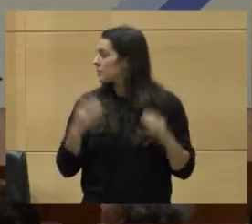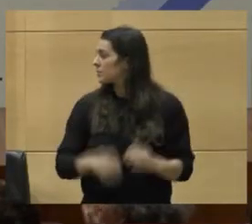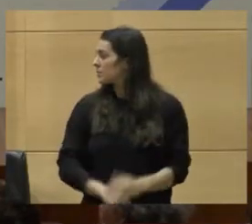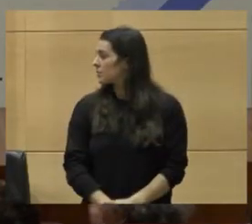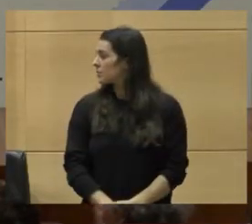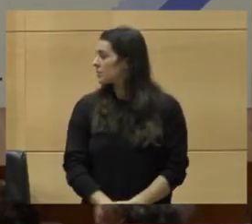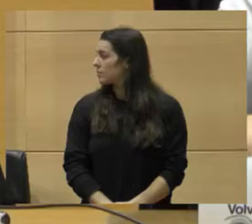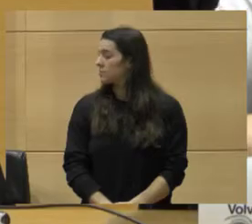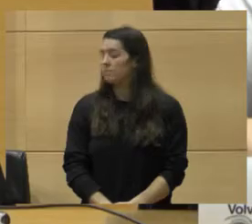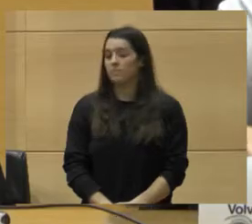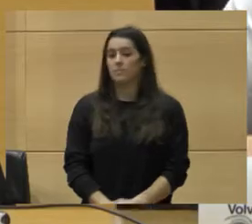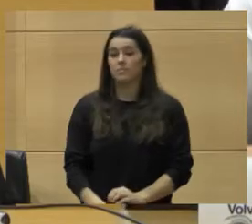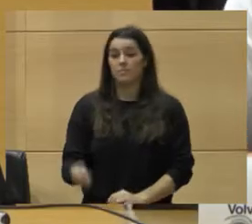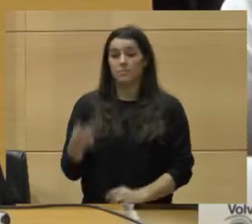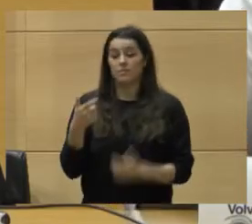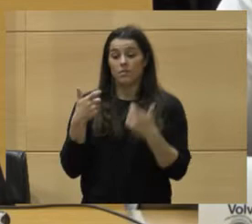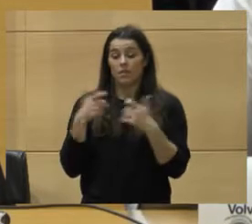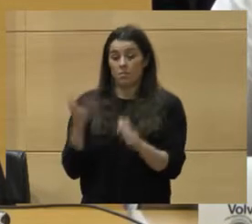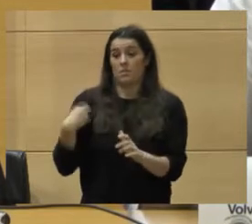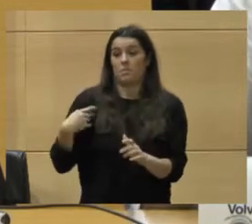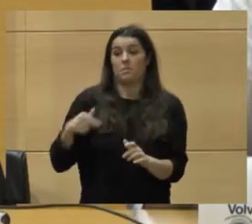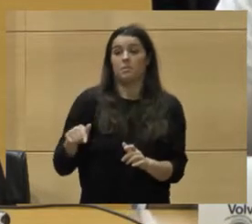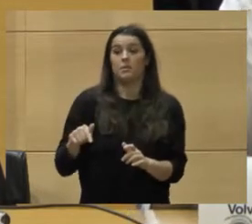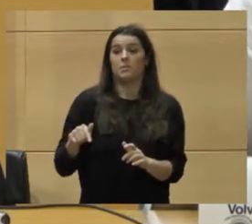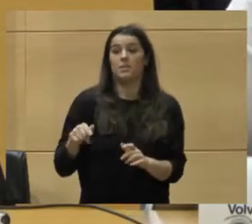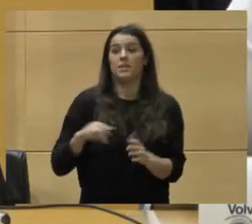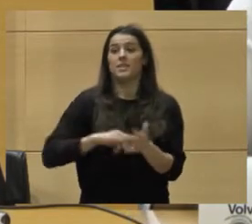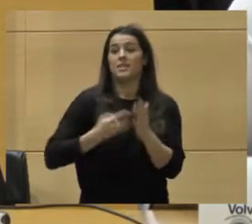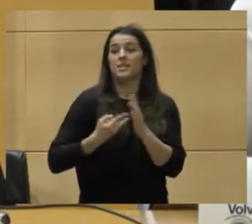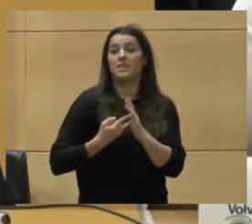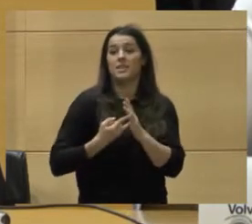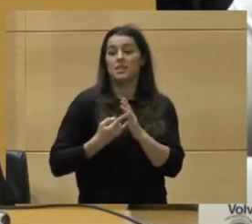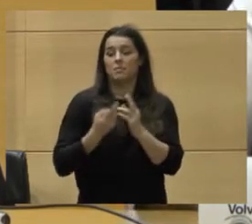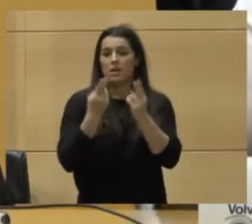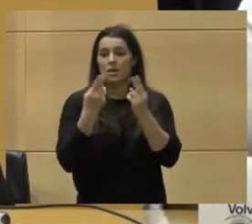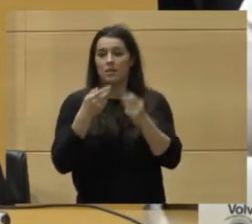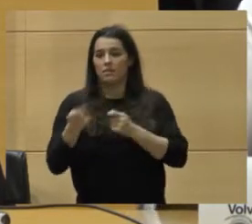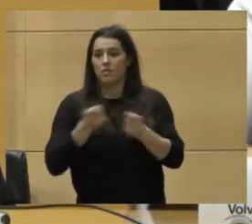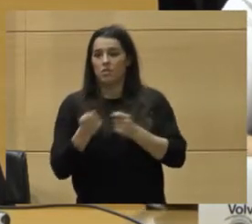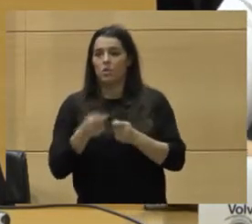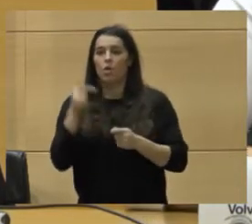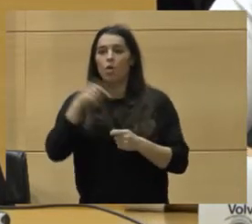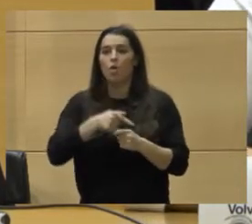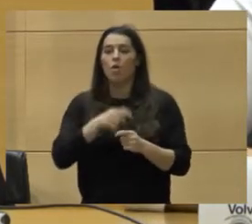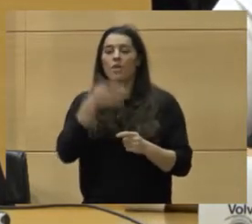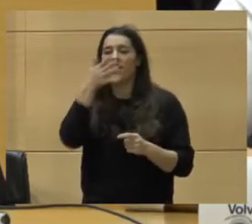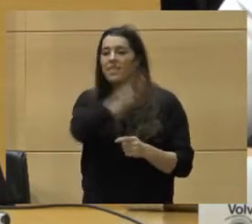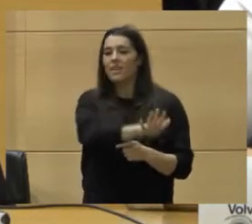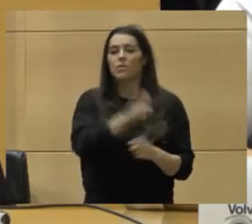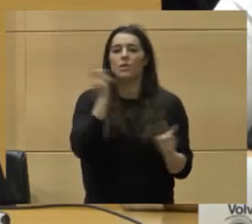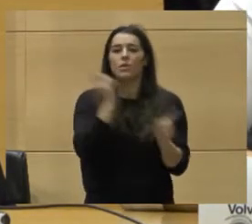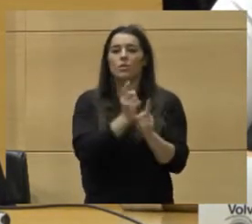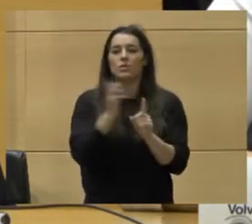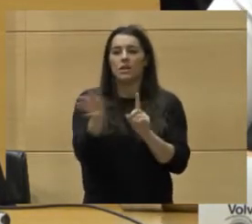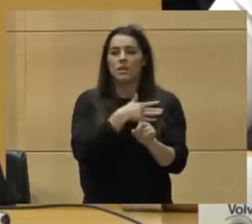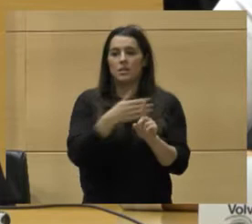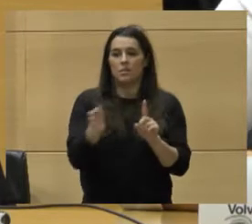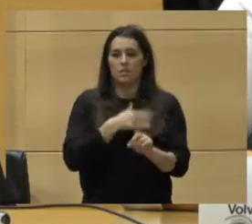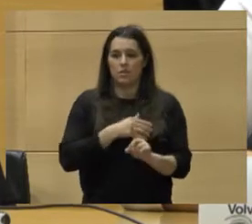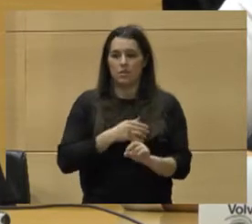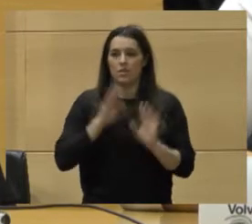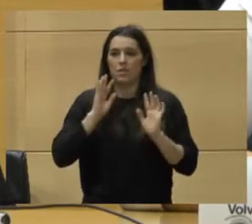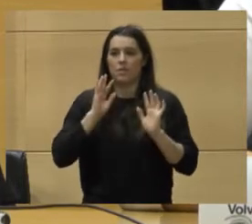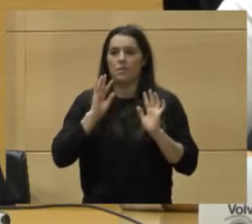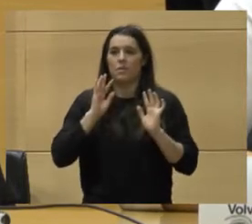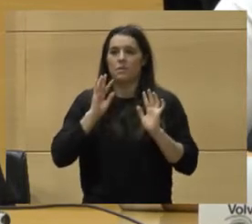y en ese sentido como sistema de dominación es cierto hoy es la denuncia a las violencias pero los sistemas de dominación se construyen sobre la violencia